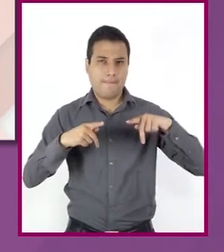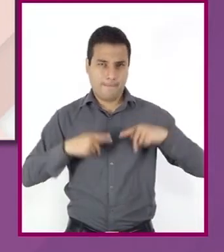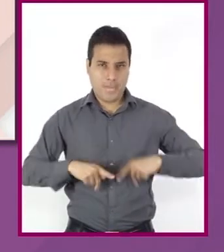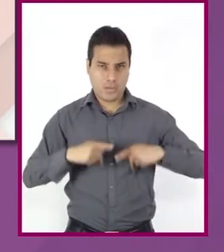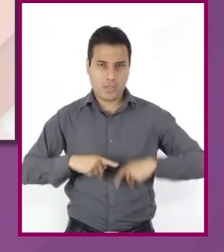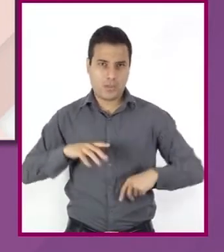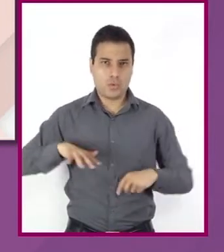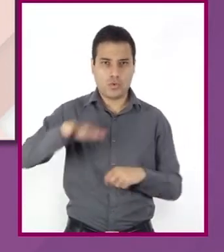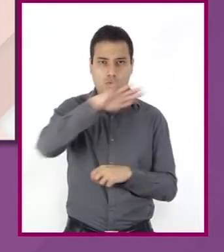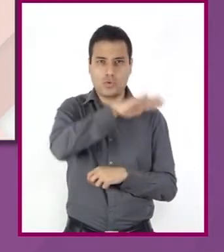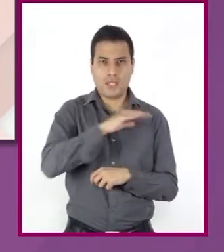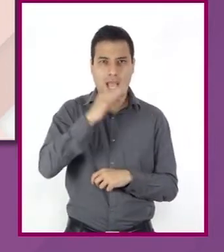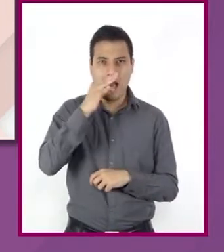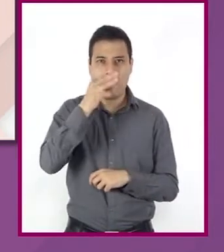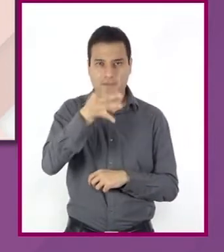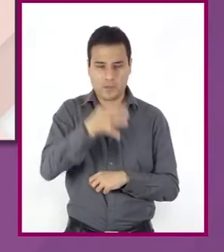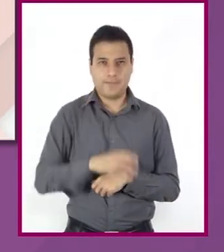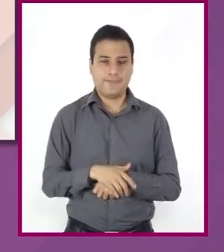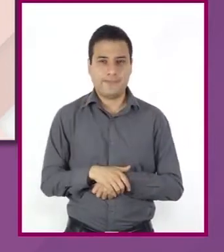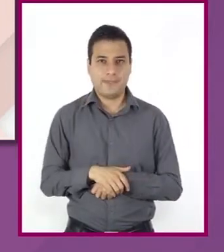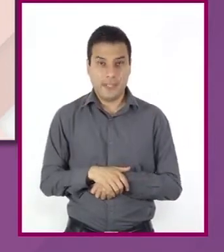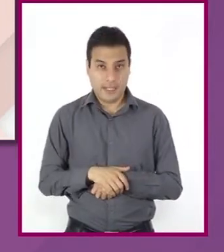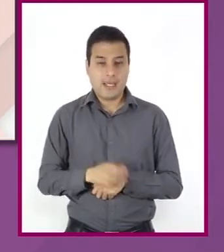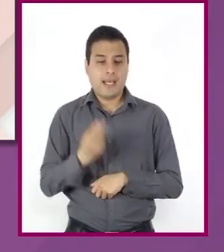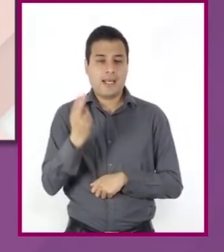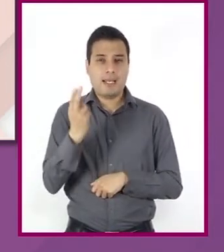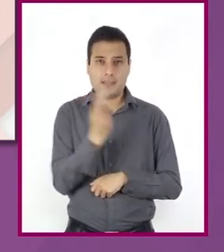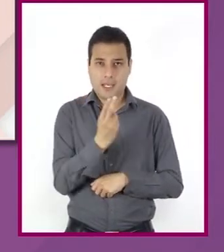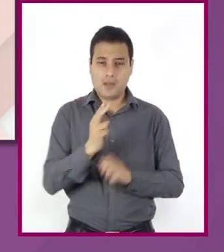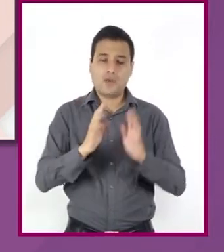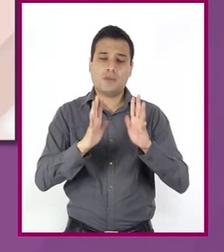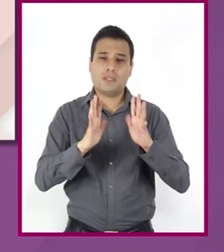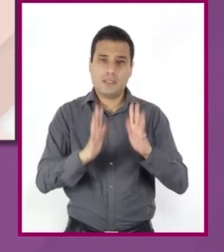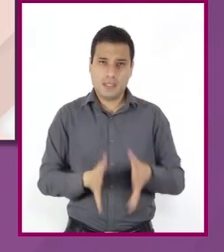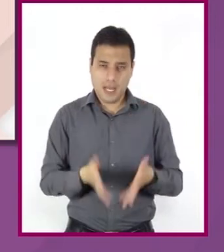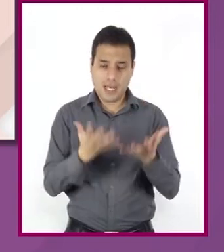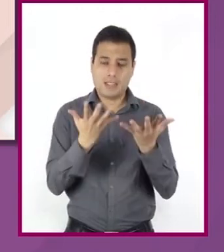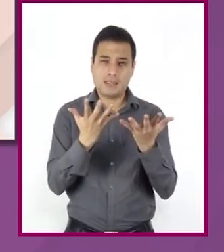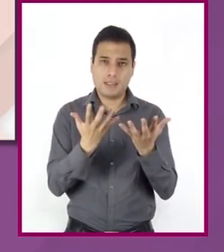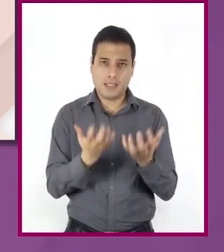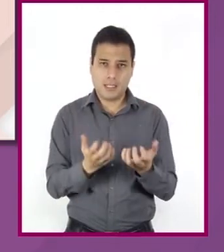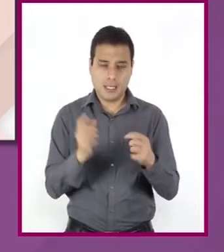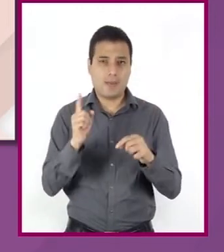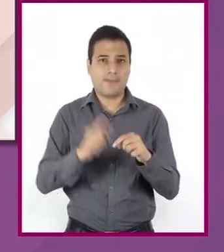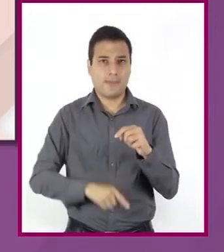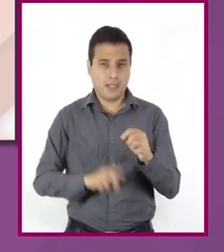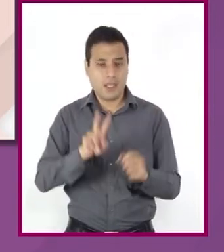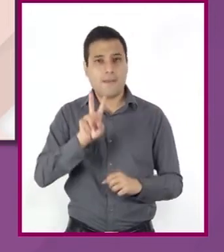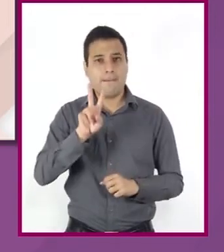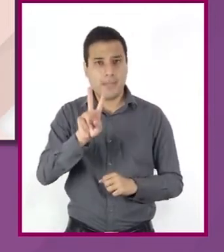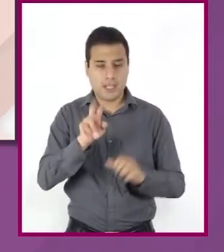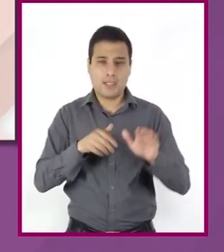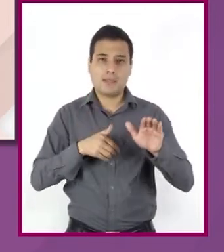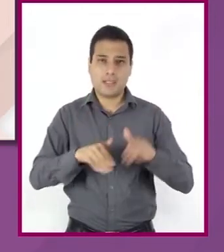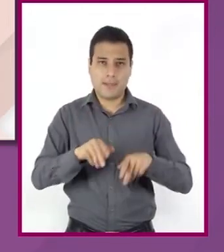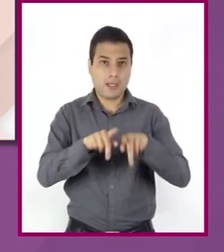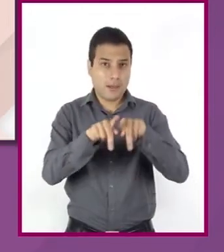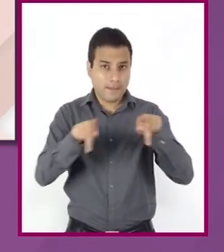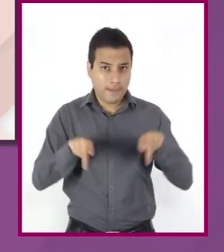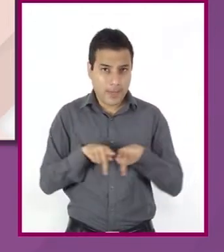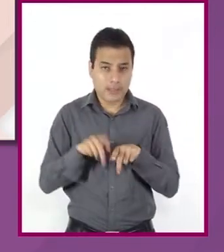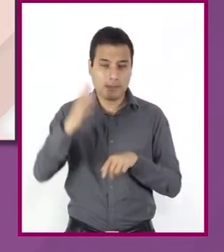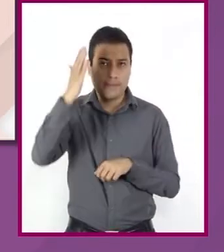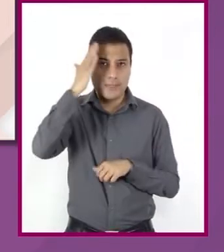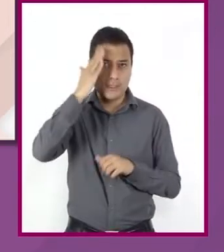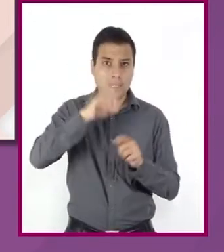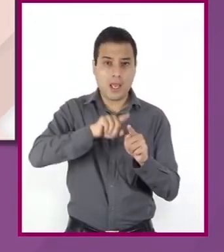será necesario que hagamos algo para acabar con la sequía. El viernes caminaremos desde la plaza principal a los